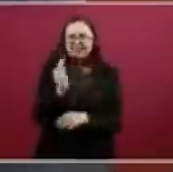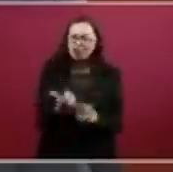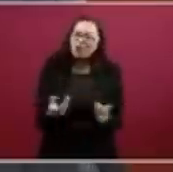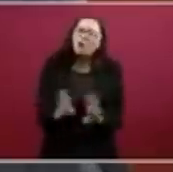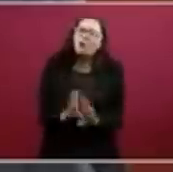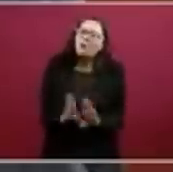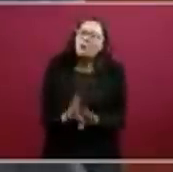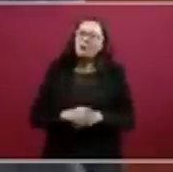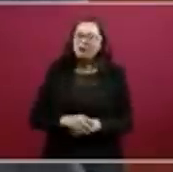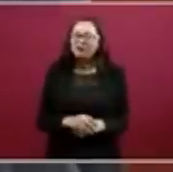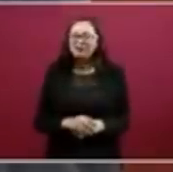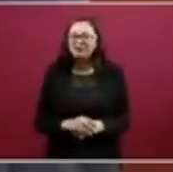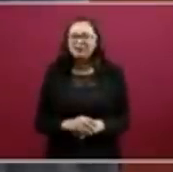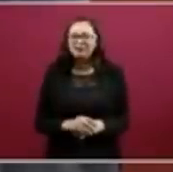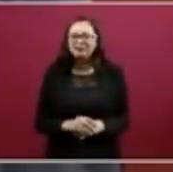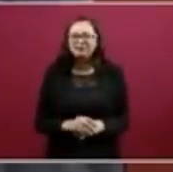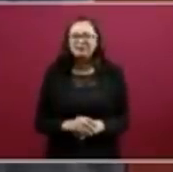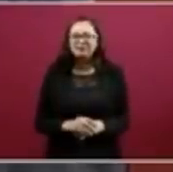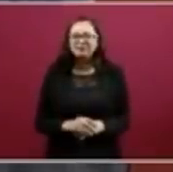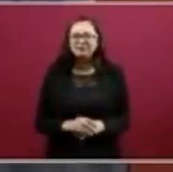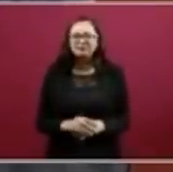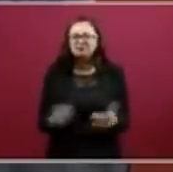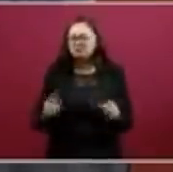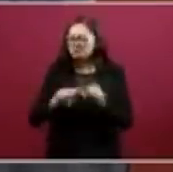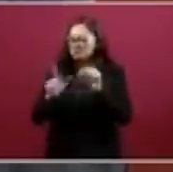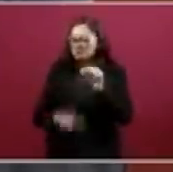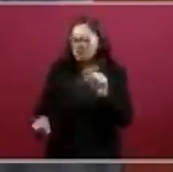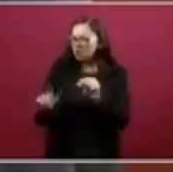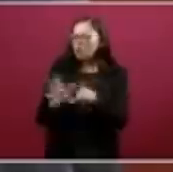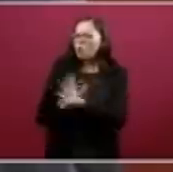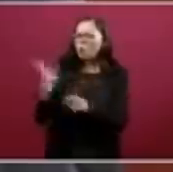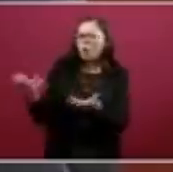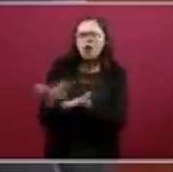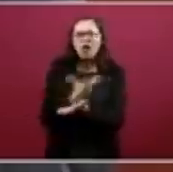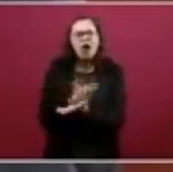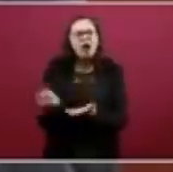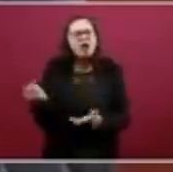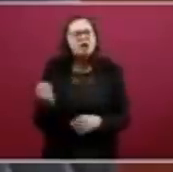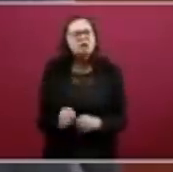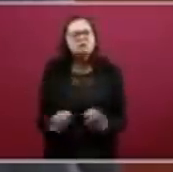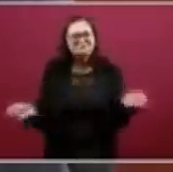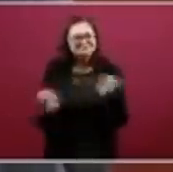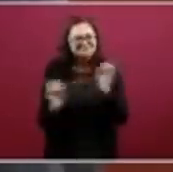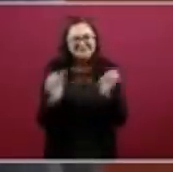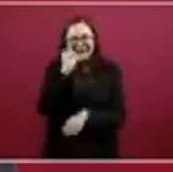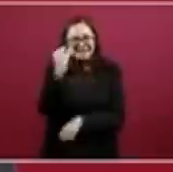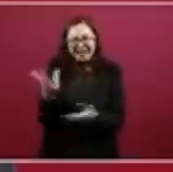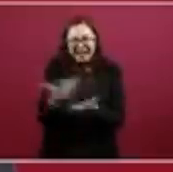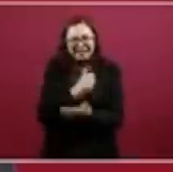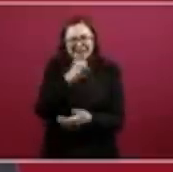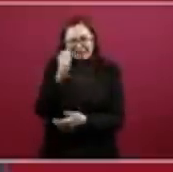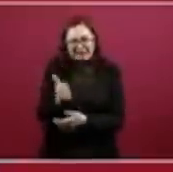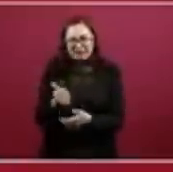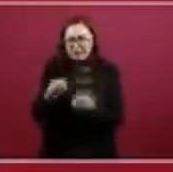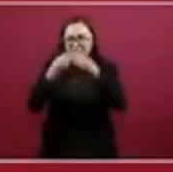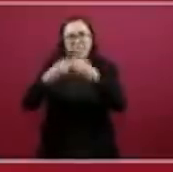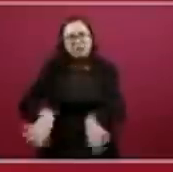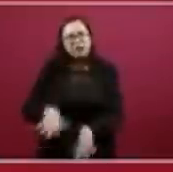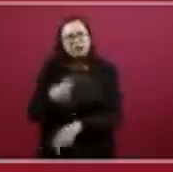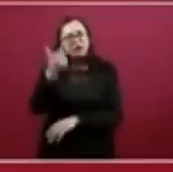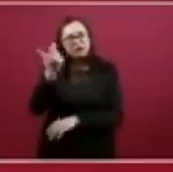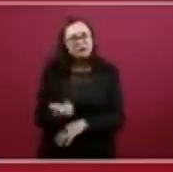Pues, ¿qué gana la nación? Nada, al contrario, pierde. Pues eso es lo